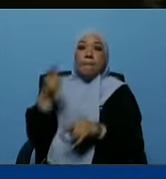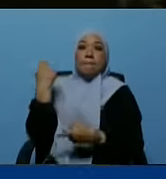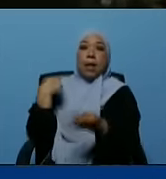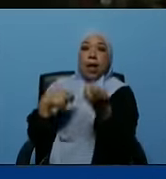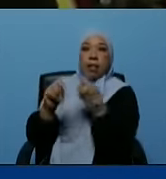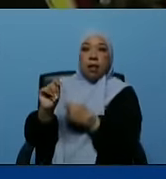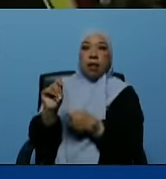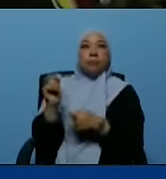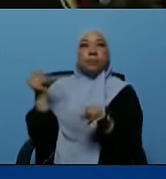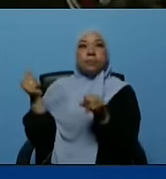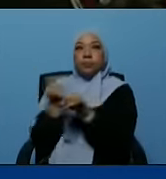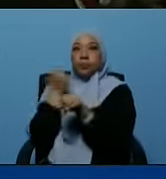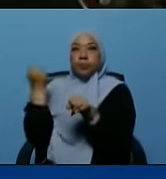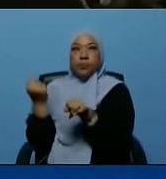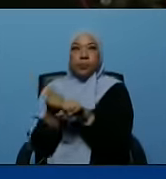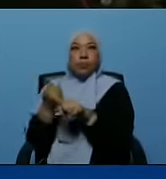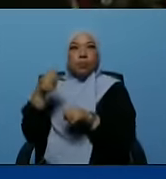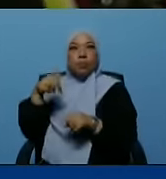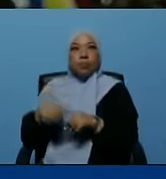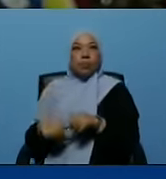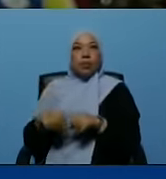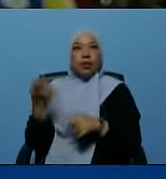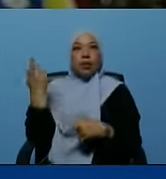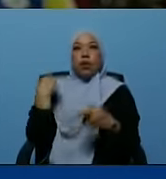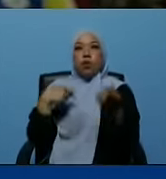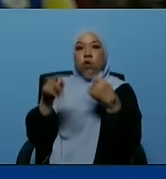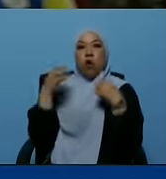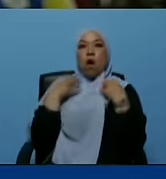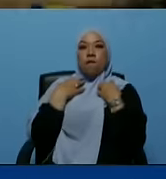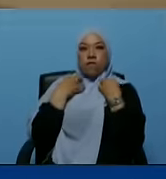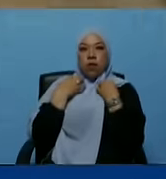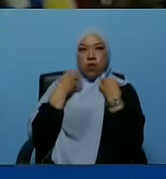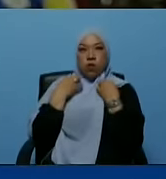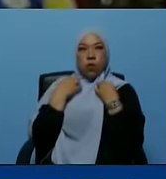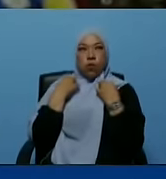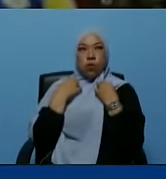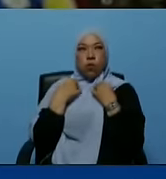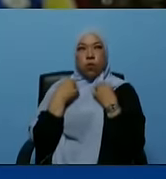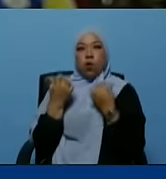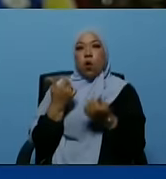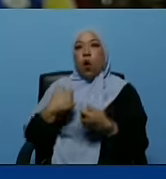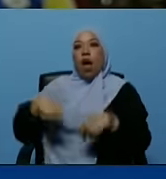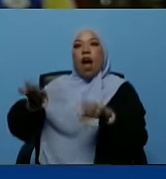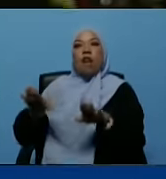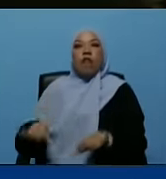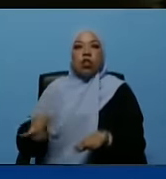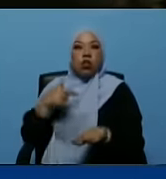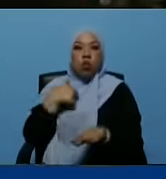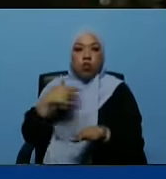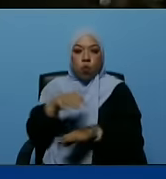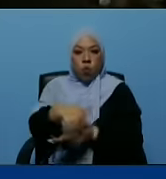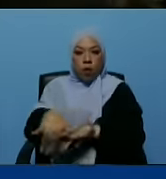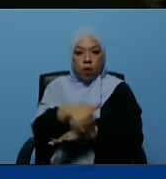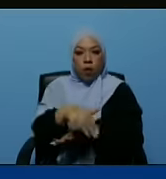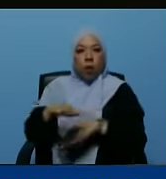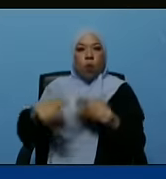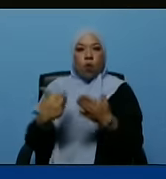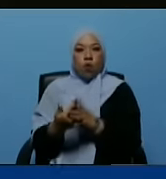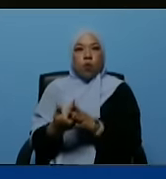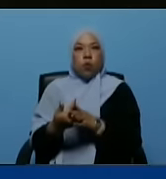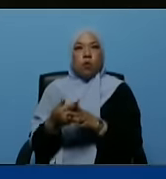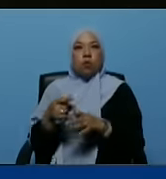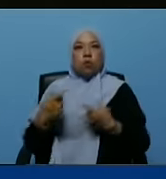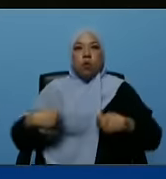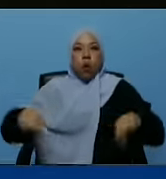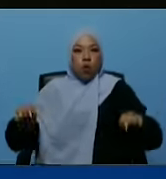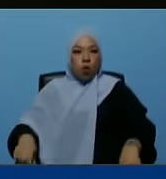también trabajador de los buhoneros aquí, vendía franelitas aquí, tirado por acá, en bolsas plásticas en el piso, ponía